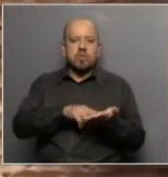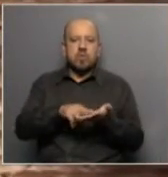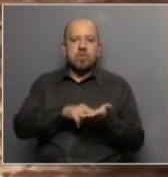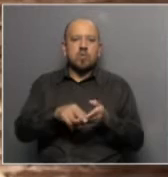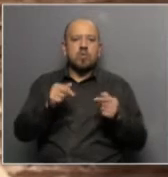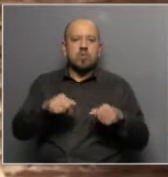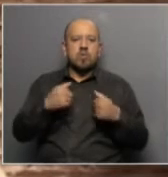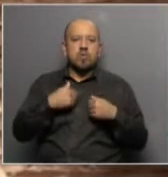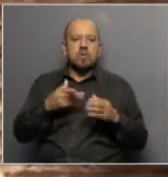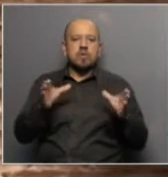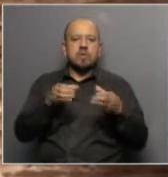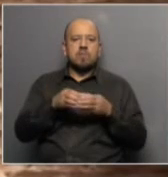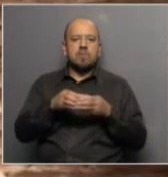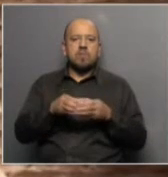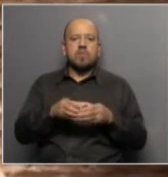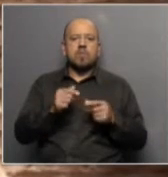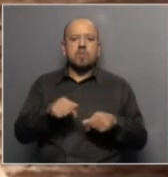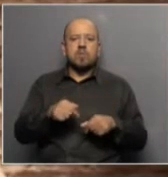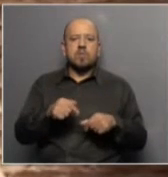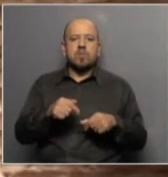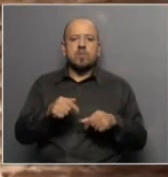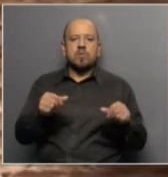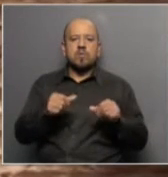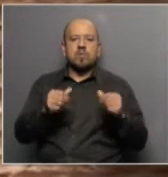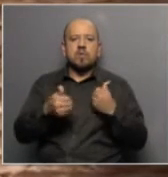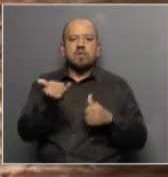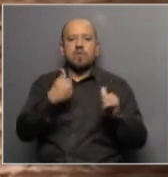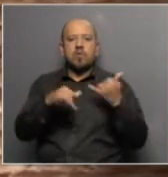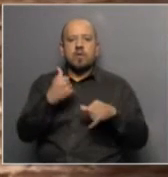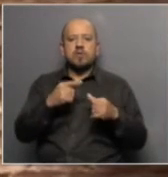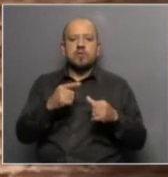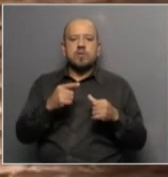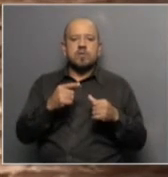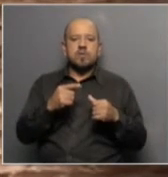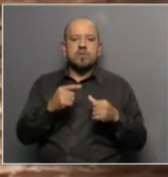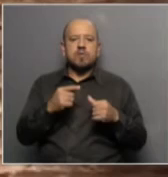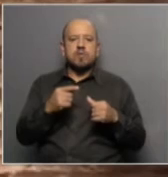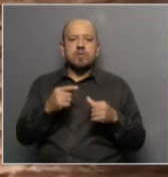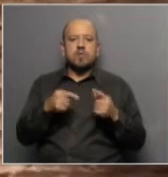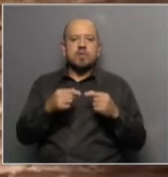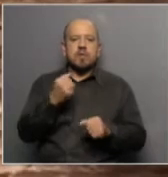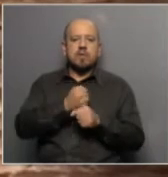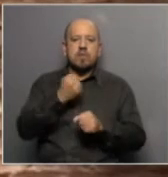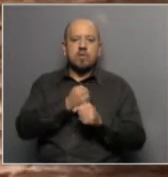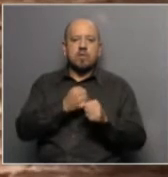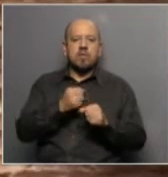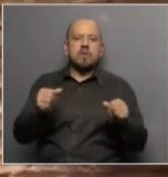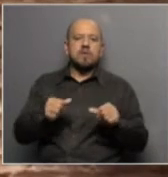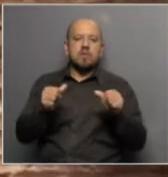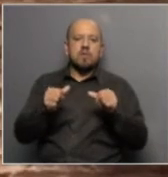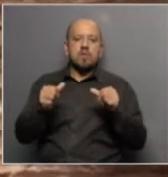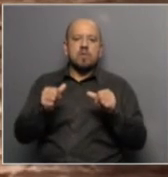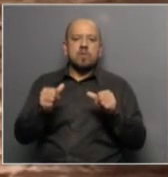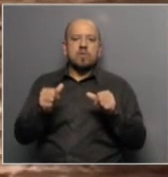nuestros equipos. Tenemos sistematizado información que surge además a partir del trabajo que desarrollamos con